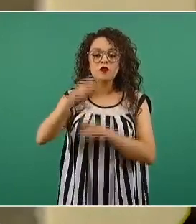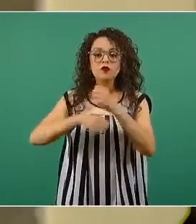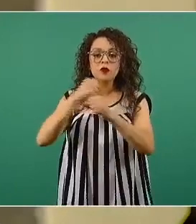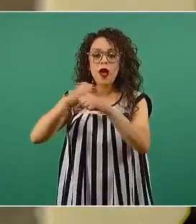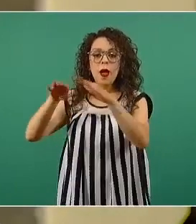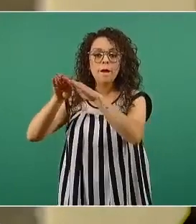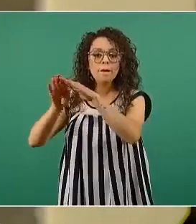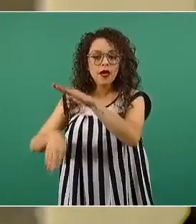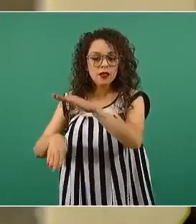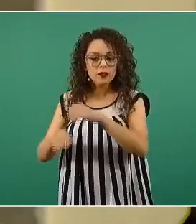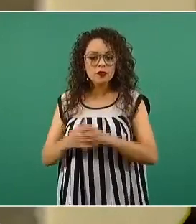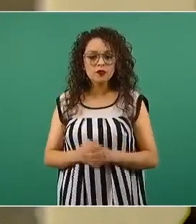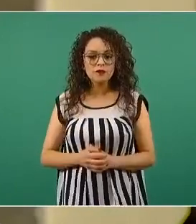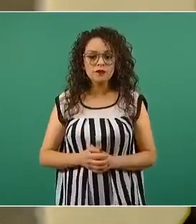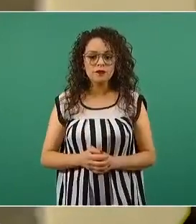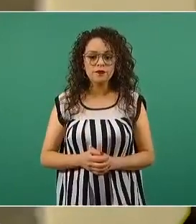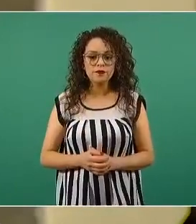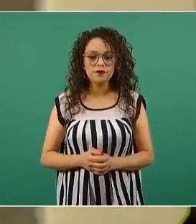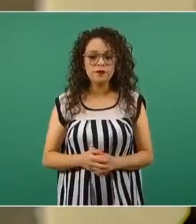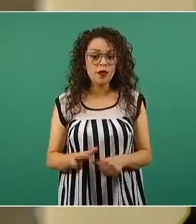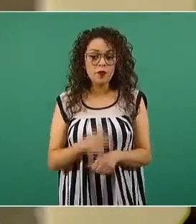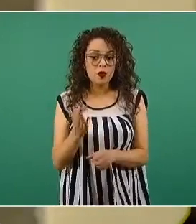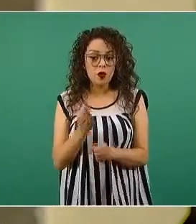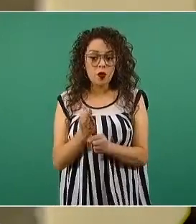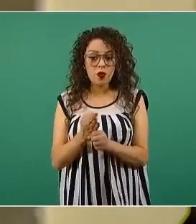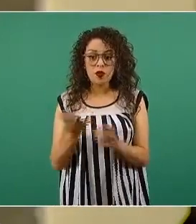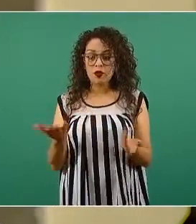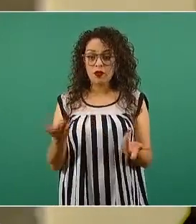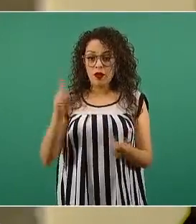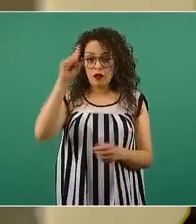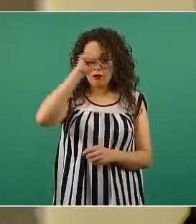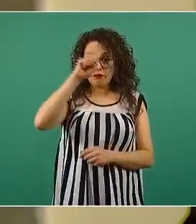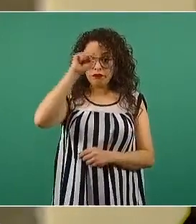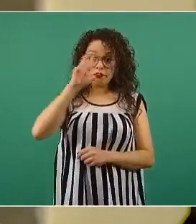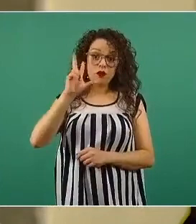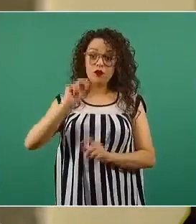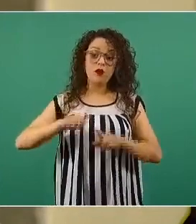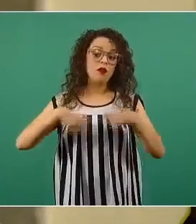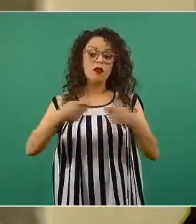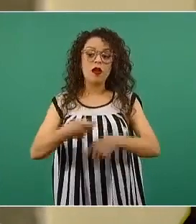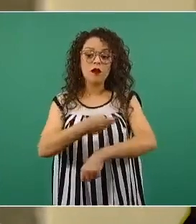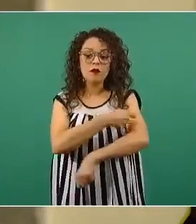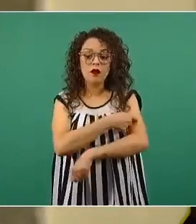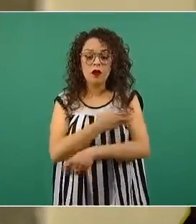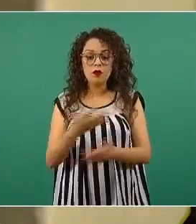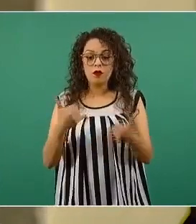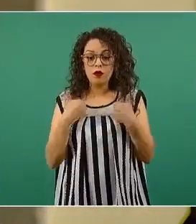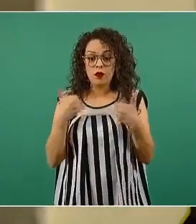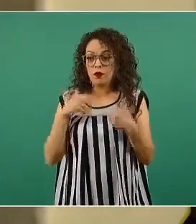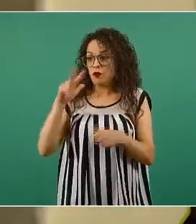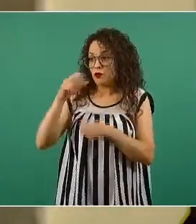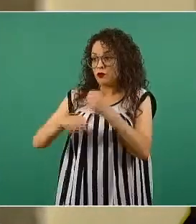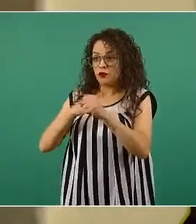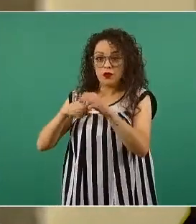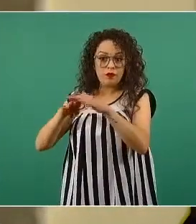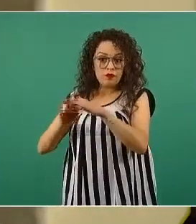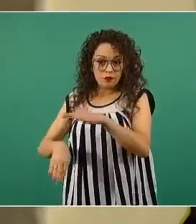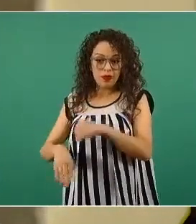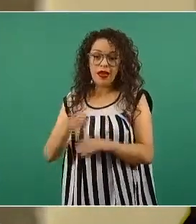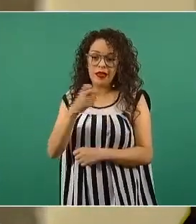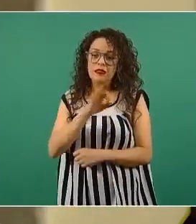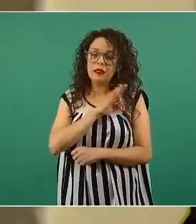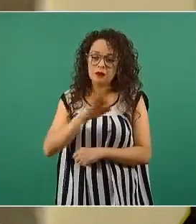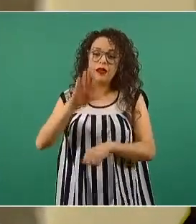que ahorita por el momento, no se está recomendando la vacuna. Quería ver si nos puede explicar un poquito